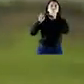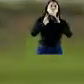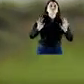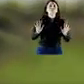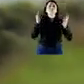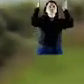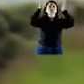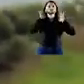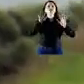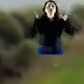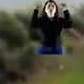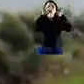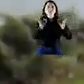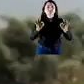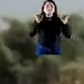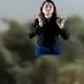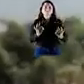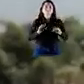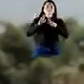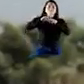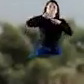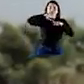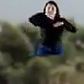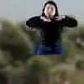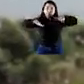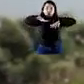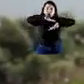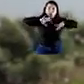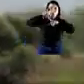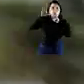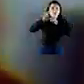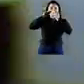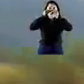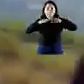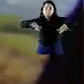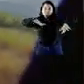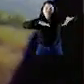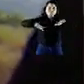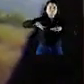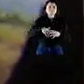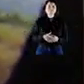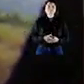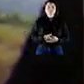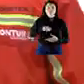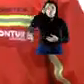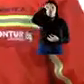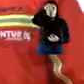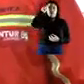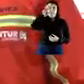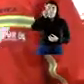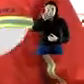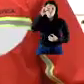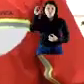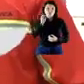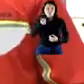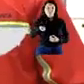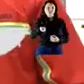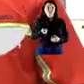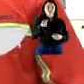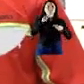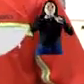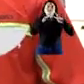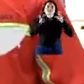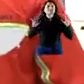gusto de invitarlos a estos eventos que son espectaculares por su paisaje y también por su cultura. Este domingo 3 de